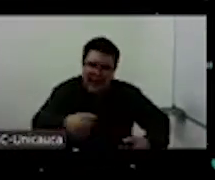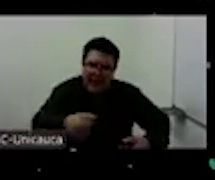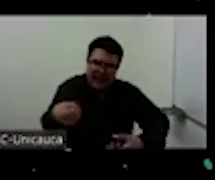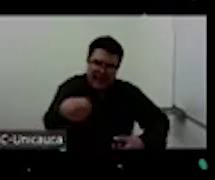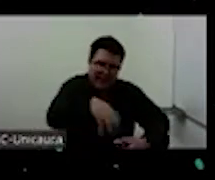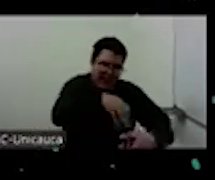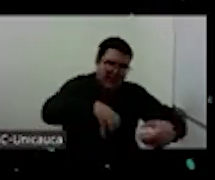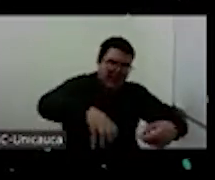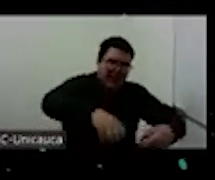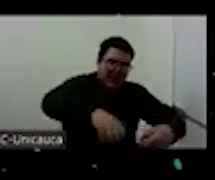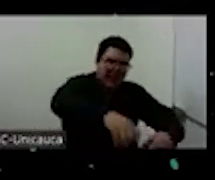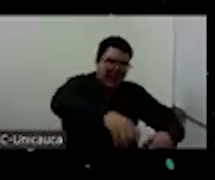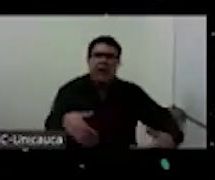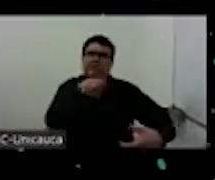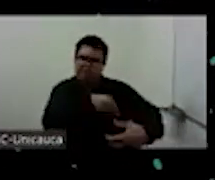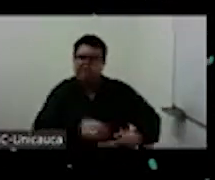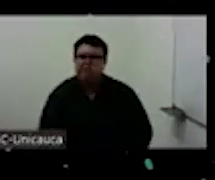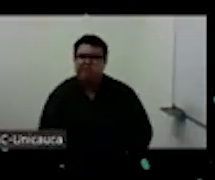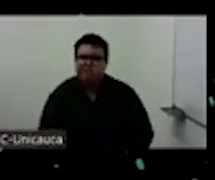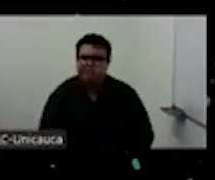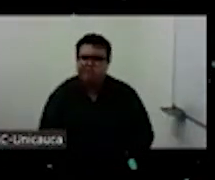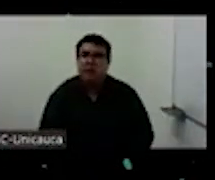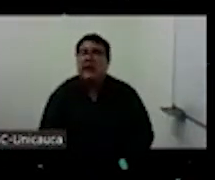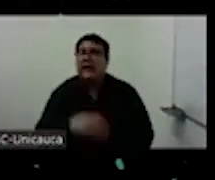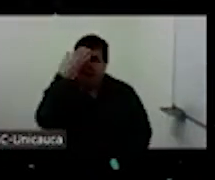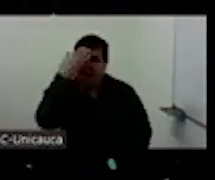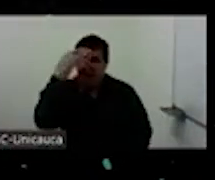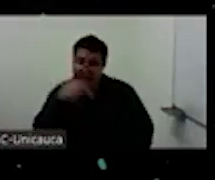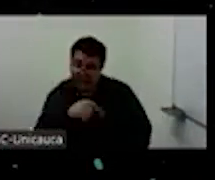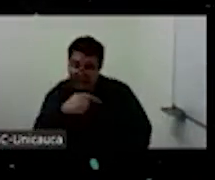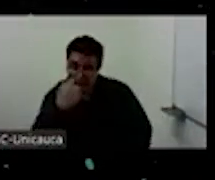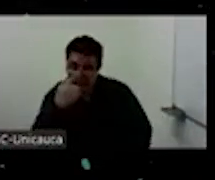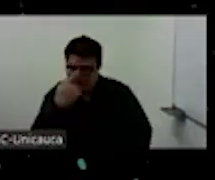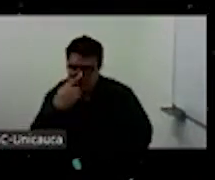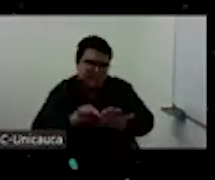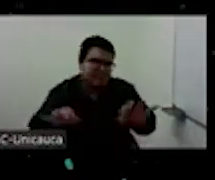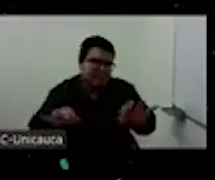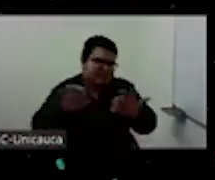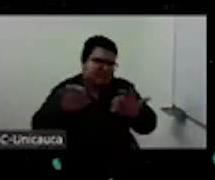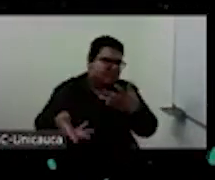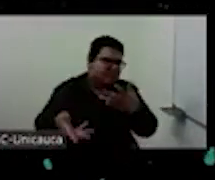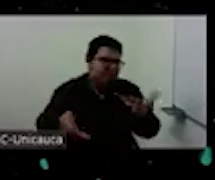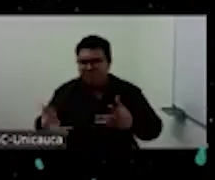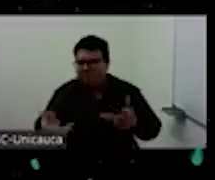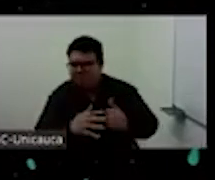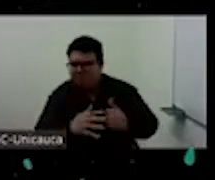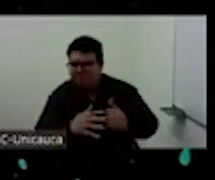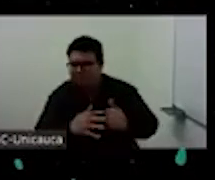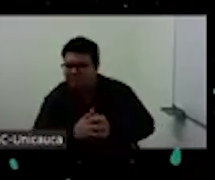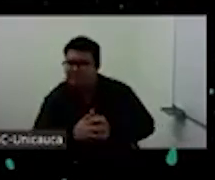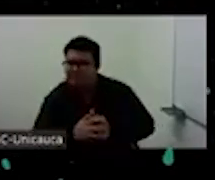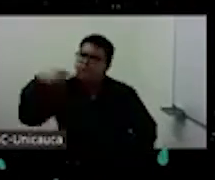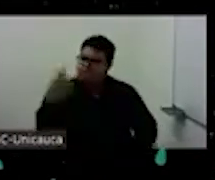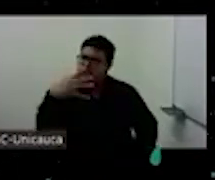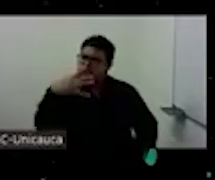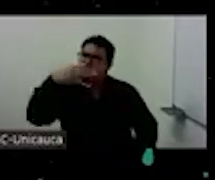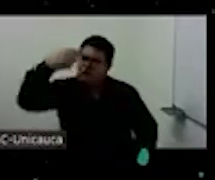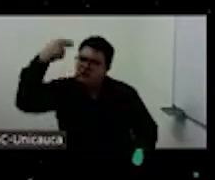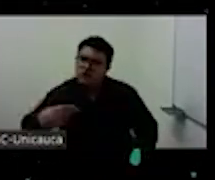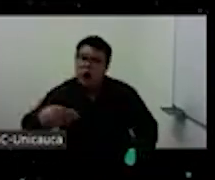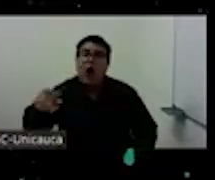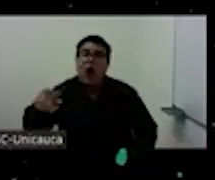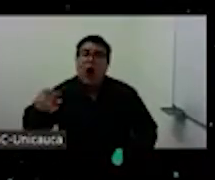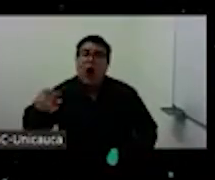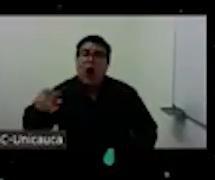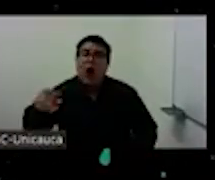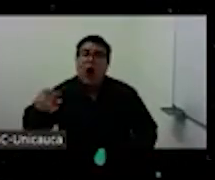Sí, alrededor de esto existen algunas historias. Por ejemplo, los mayores